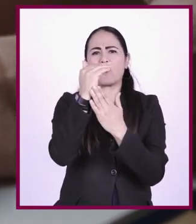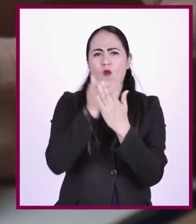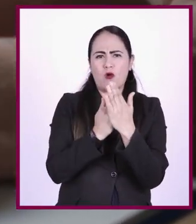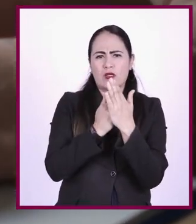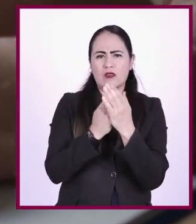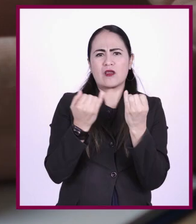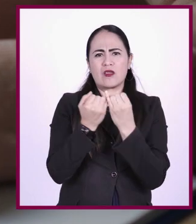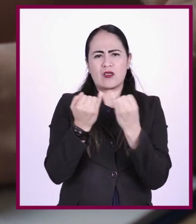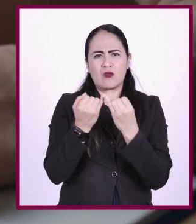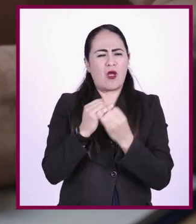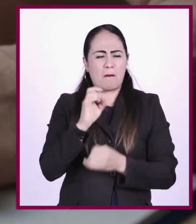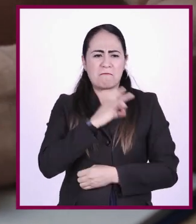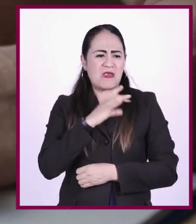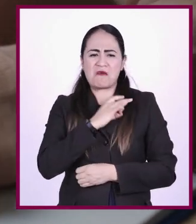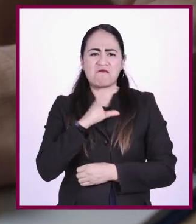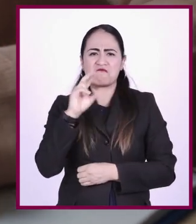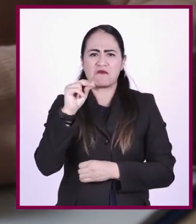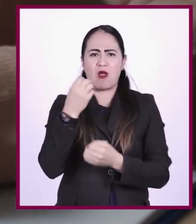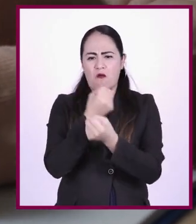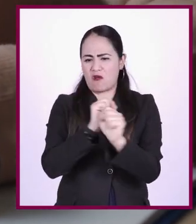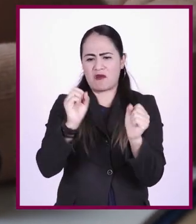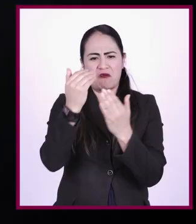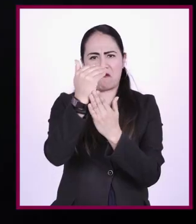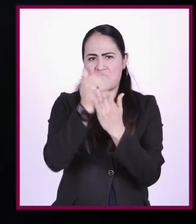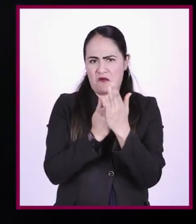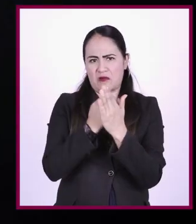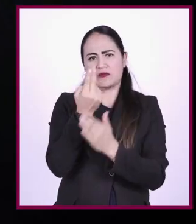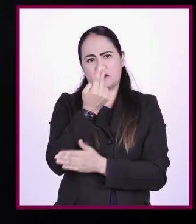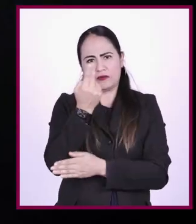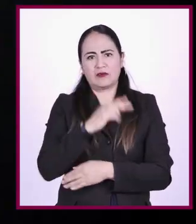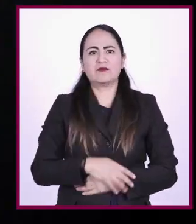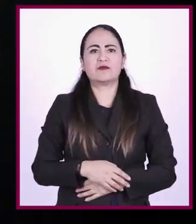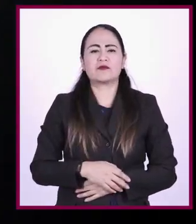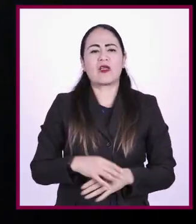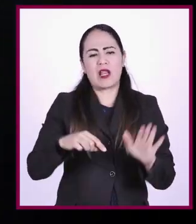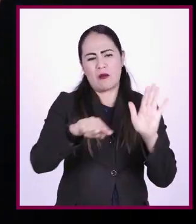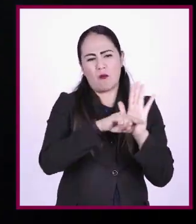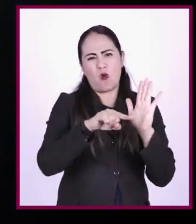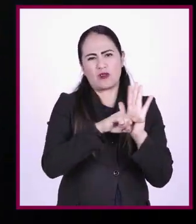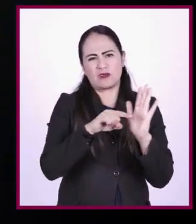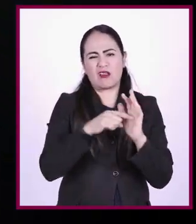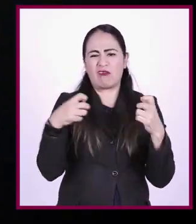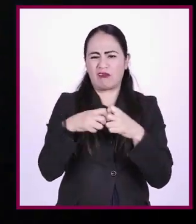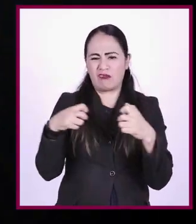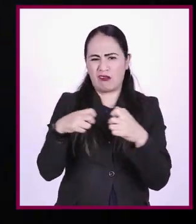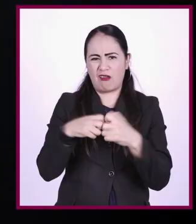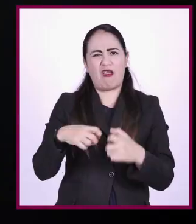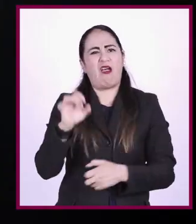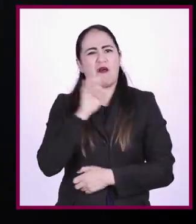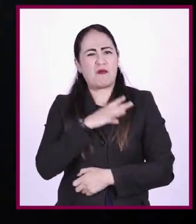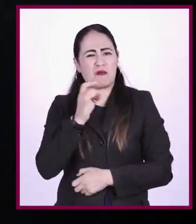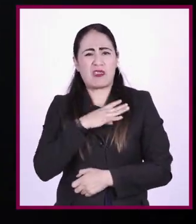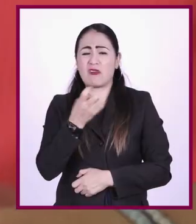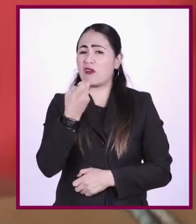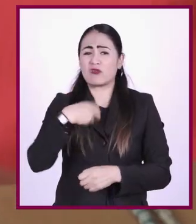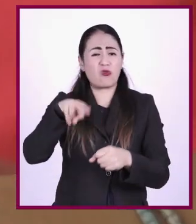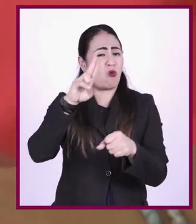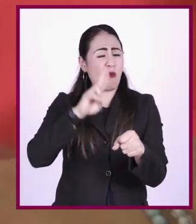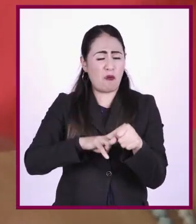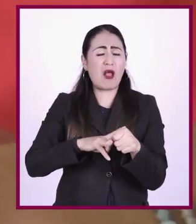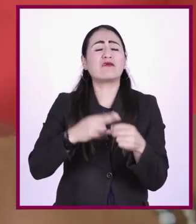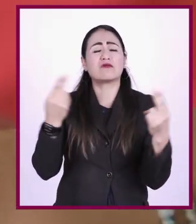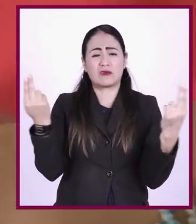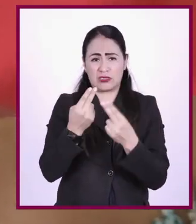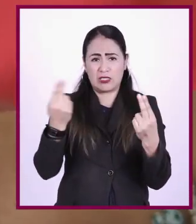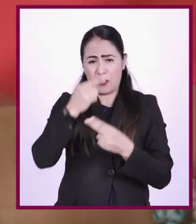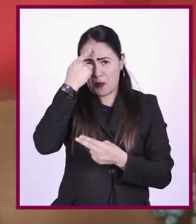miedo. Las emociones negativas como el estrés o el miedo son naturales y necesarias para